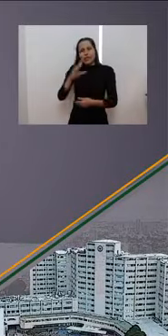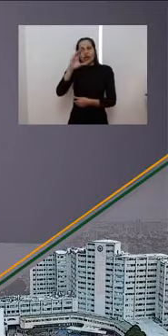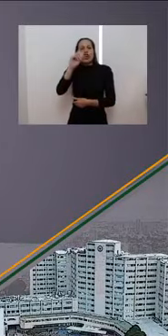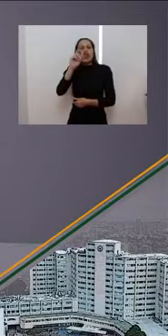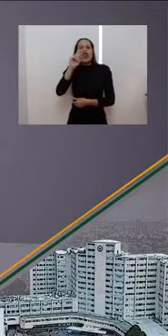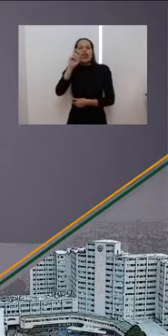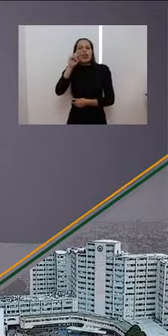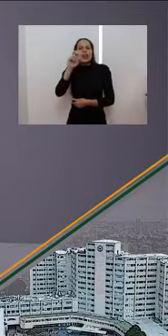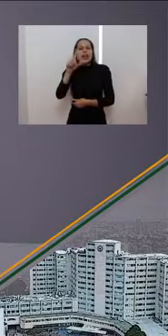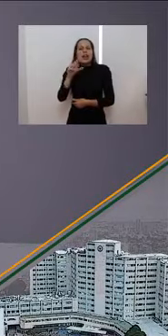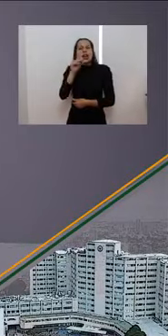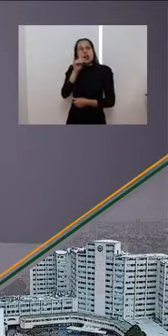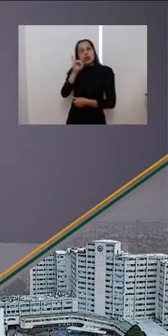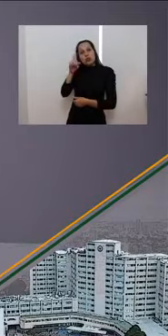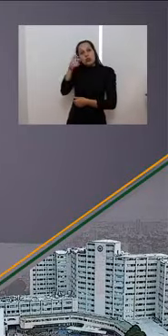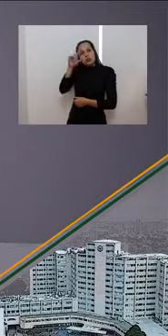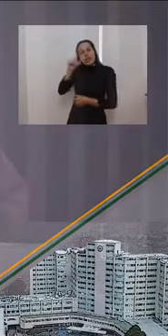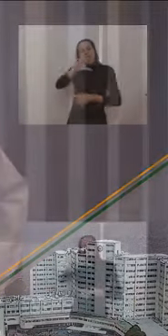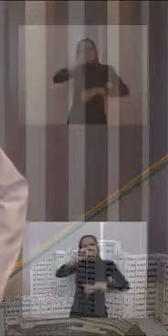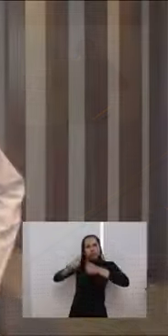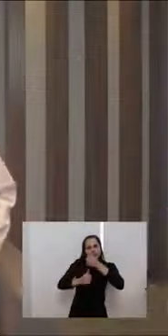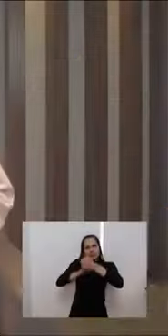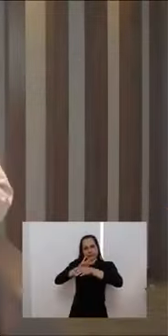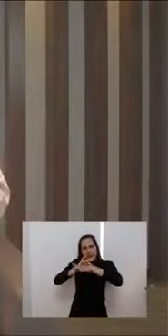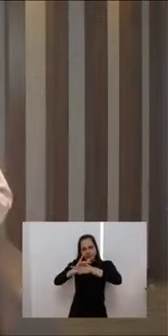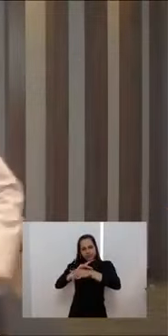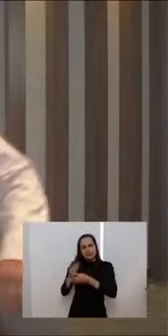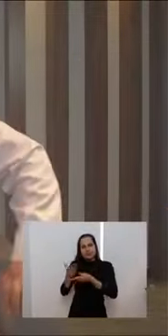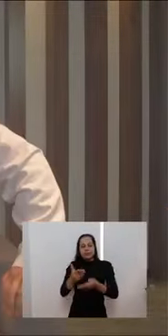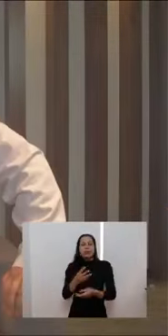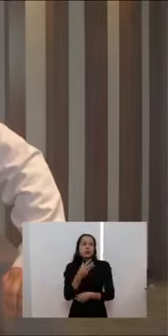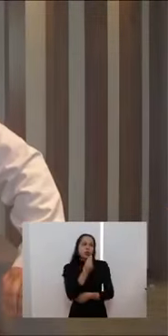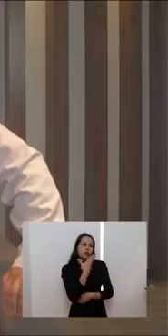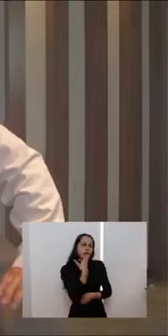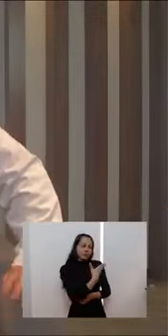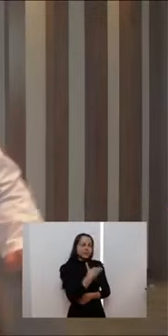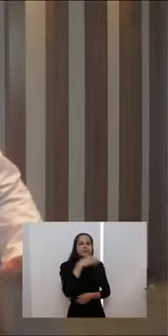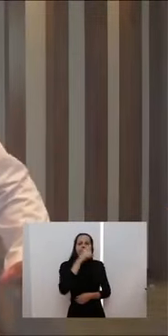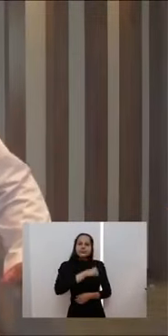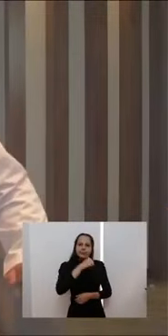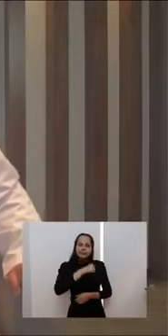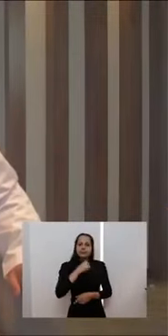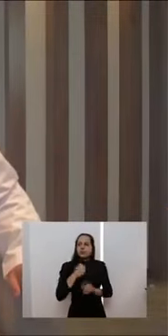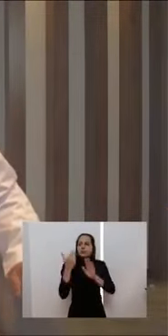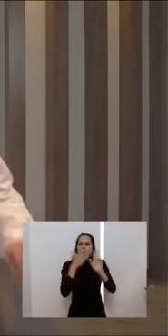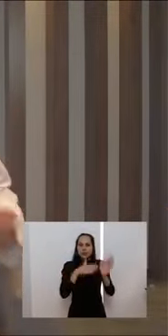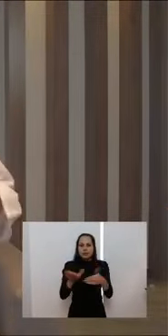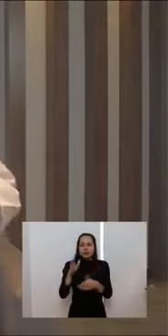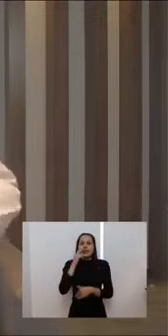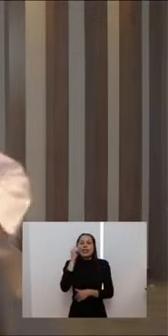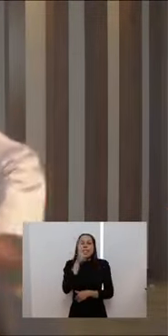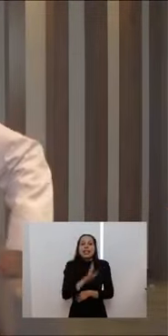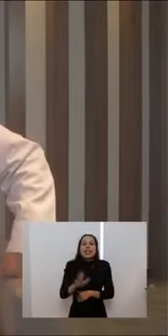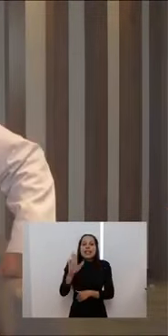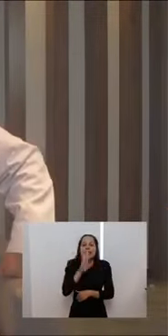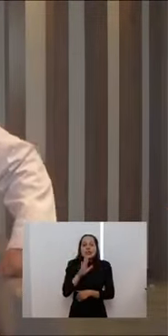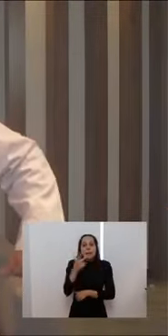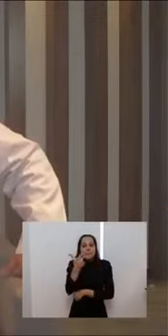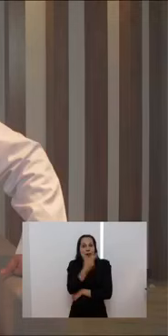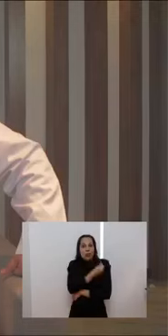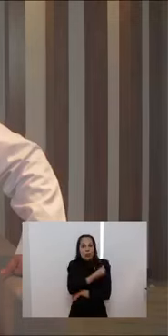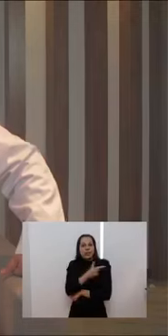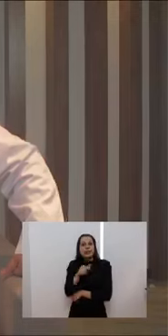cáceres subdirector médico muchas gracias y el plan nacional de vacunación le dio al hospital militar